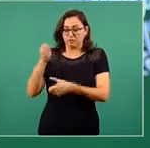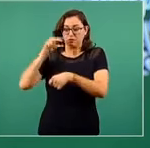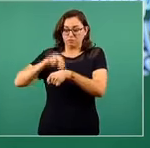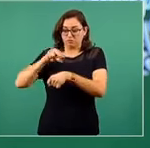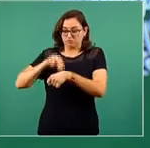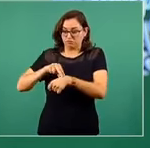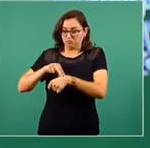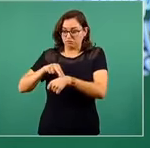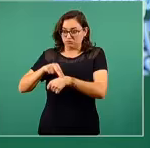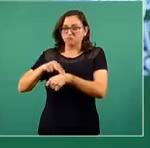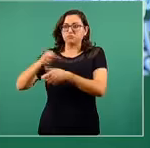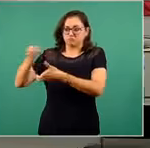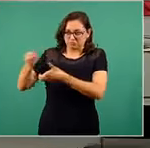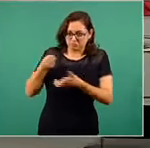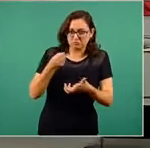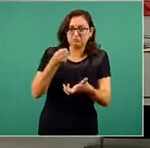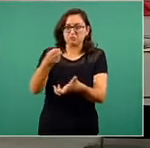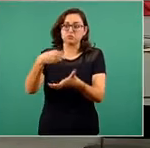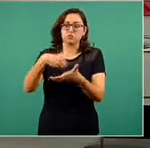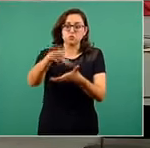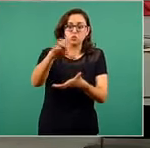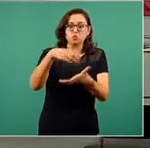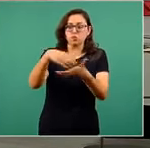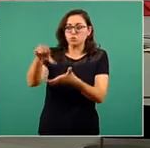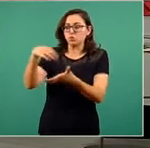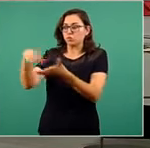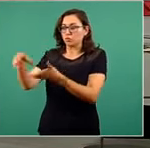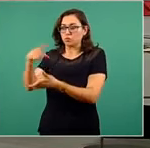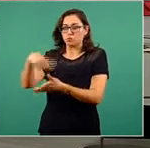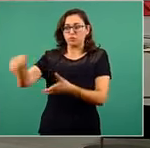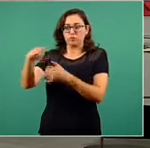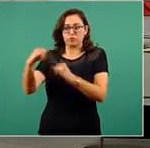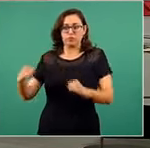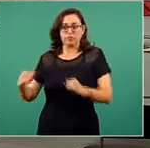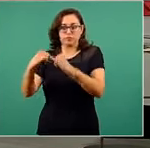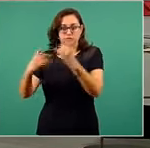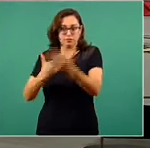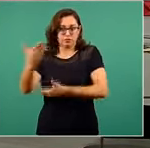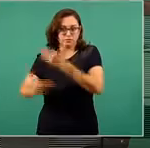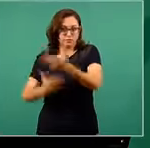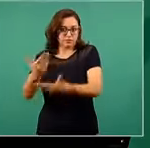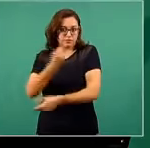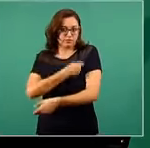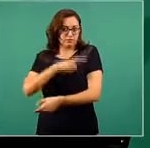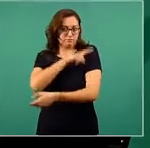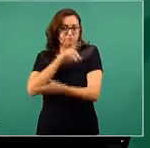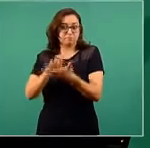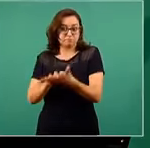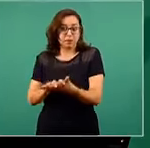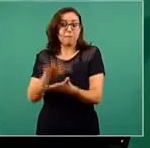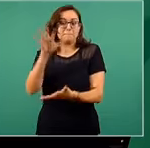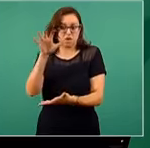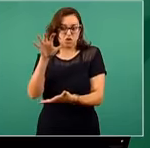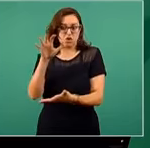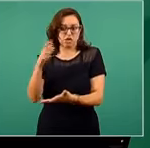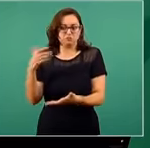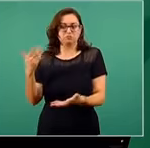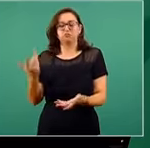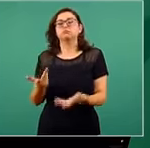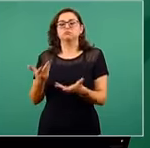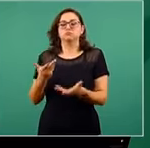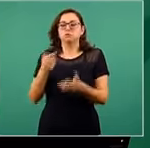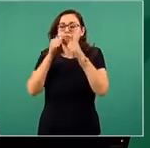mayormente públicas, por mucho públicas, son la gran mayoría de los servicios de salud en el país y lo siguen siendo,